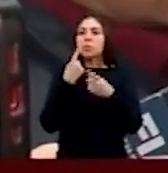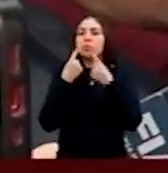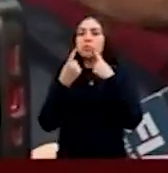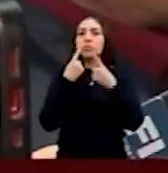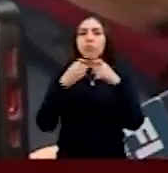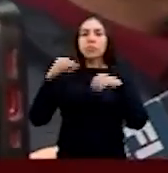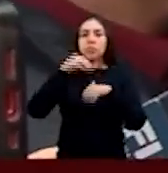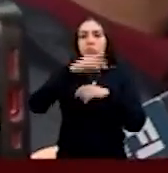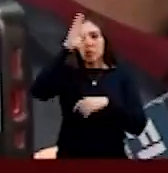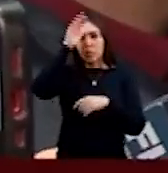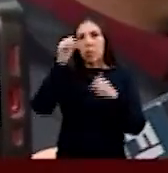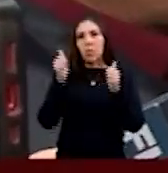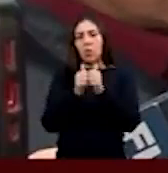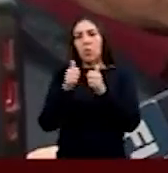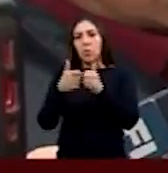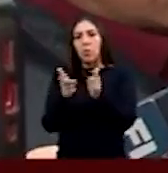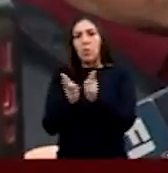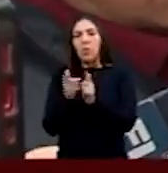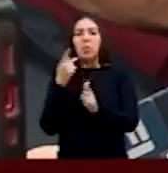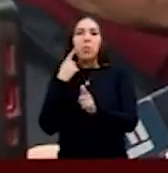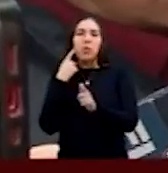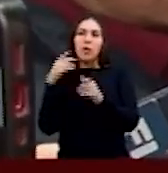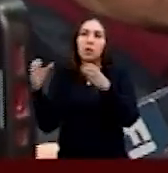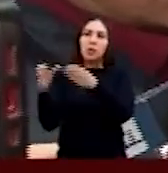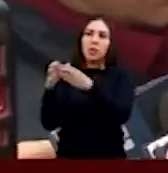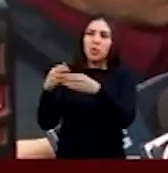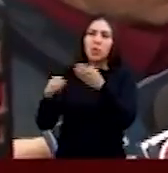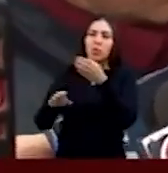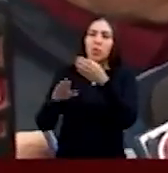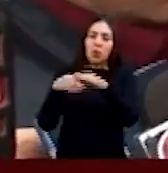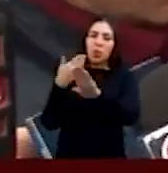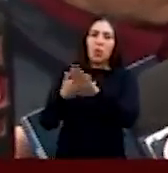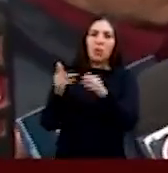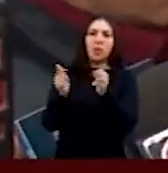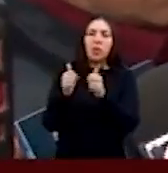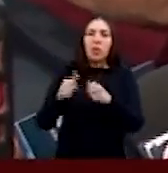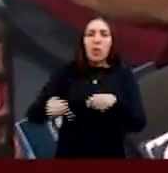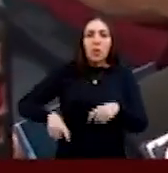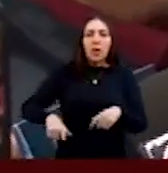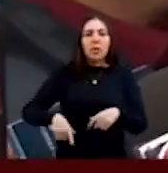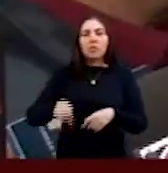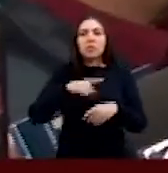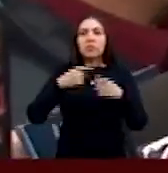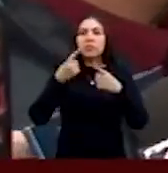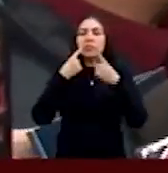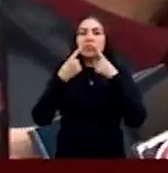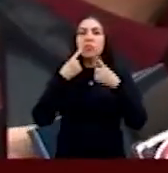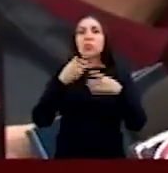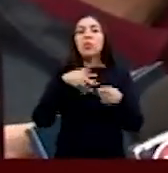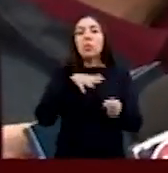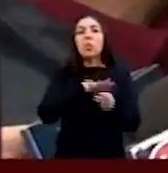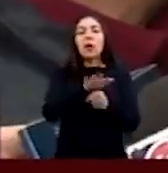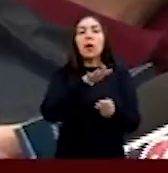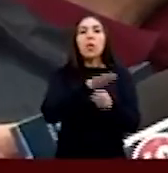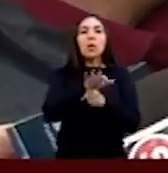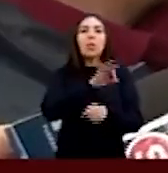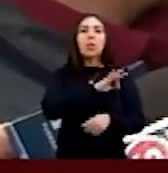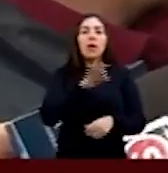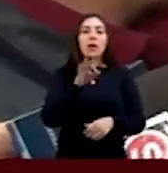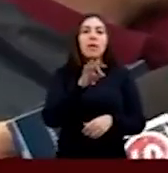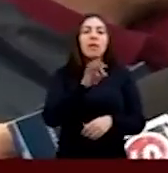oposición y cuáles serían los perfiles que apoyáramos para los 40 espacios que hay